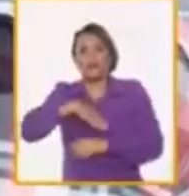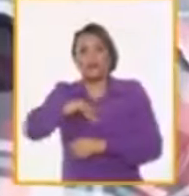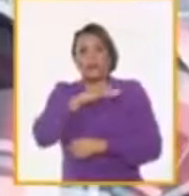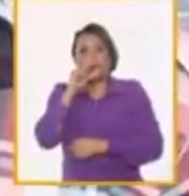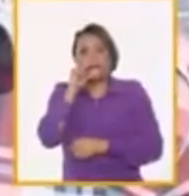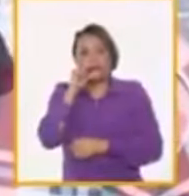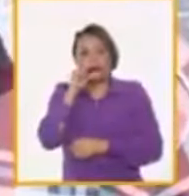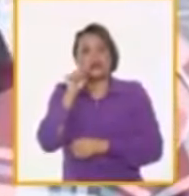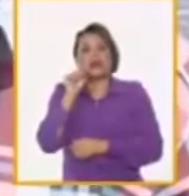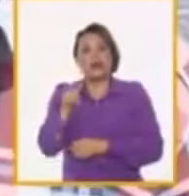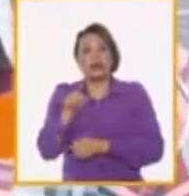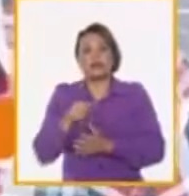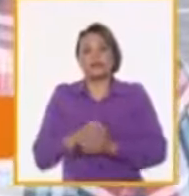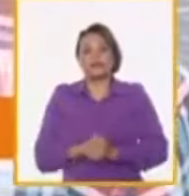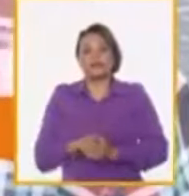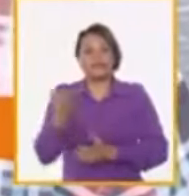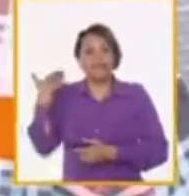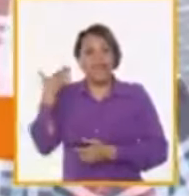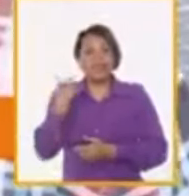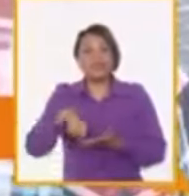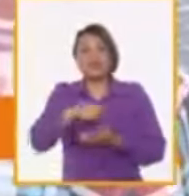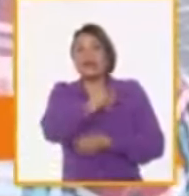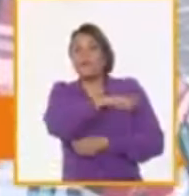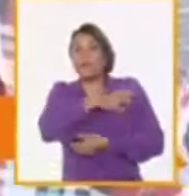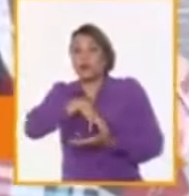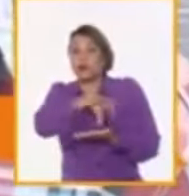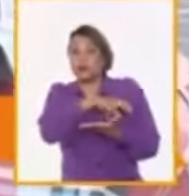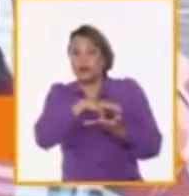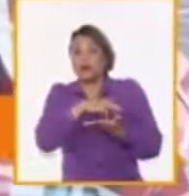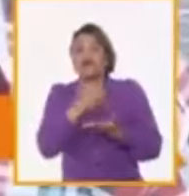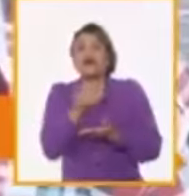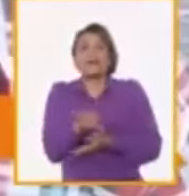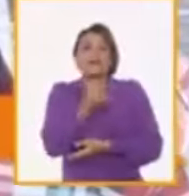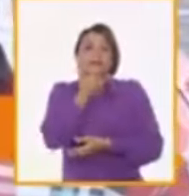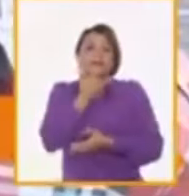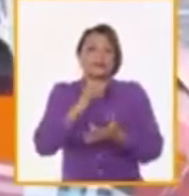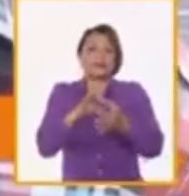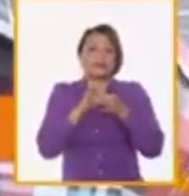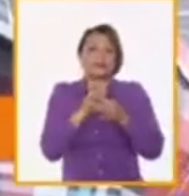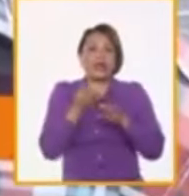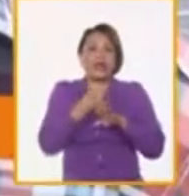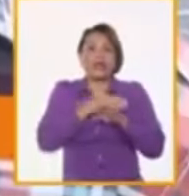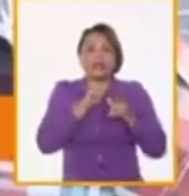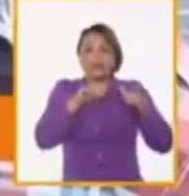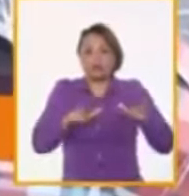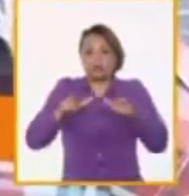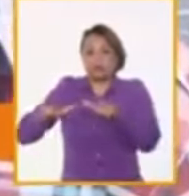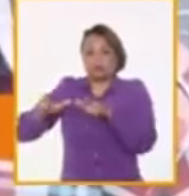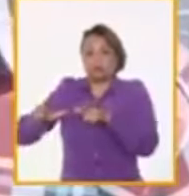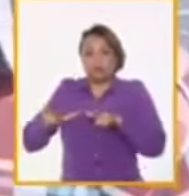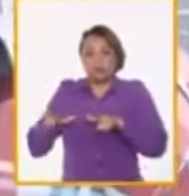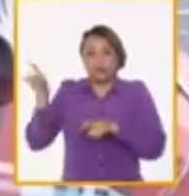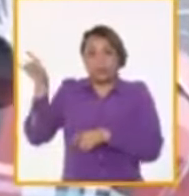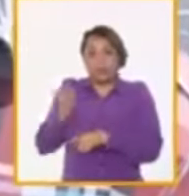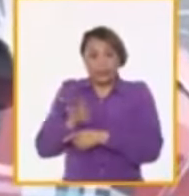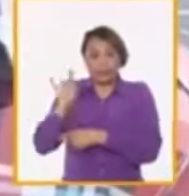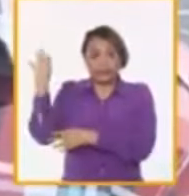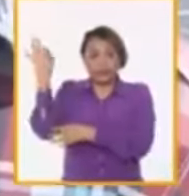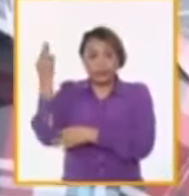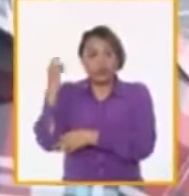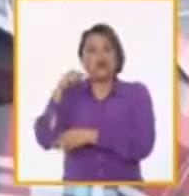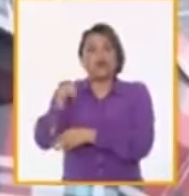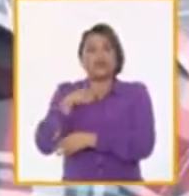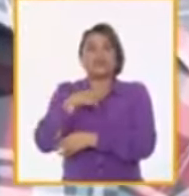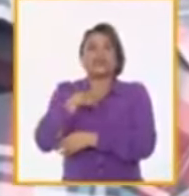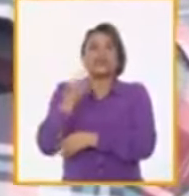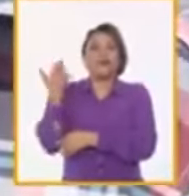Baire era un poblado que tenía bastante dificultad con el tema del abasto del agua, ¿sí? Ante el montaje de los paneles, aquí solamente existe una bomba de 15